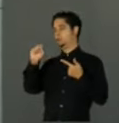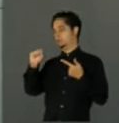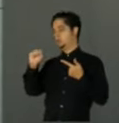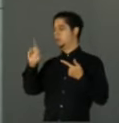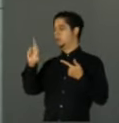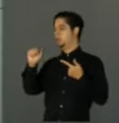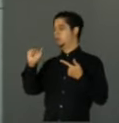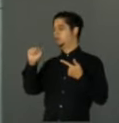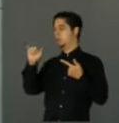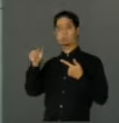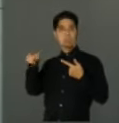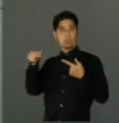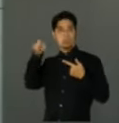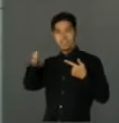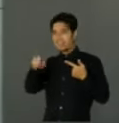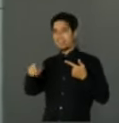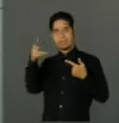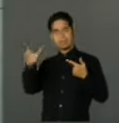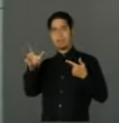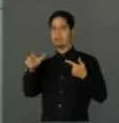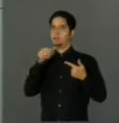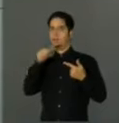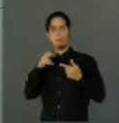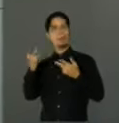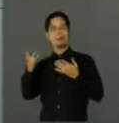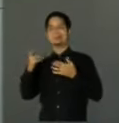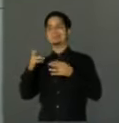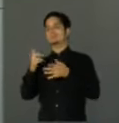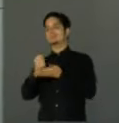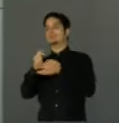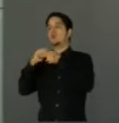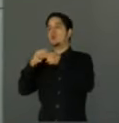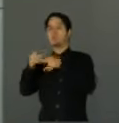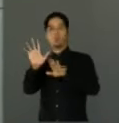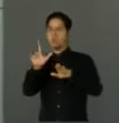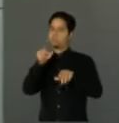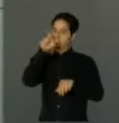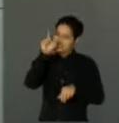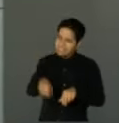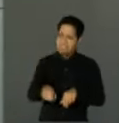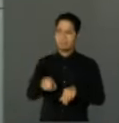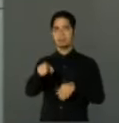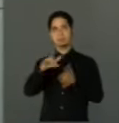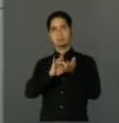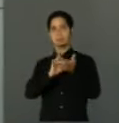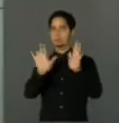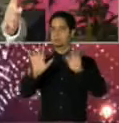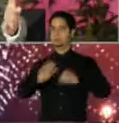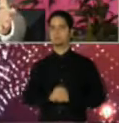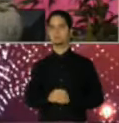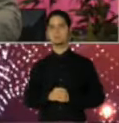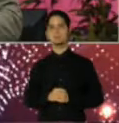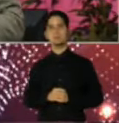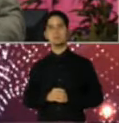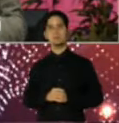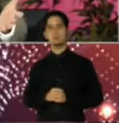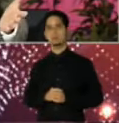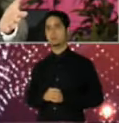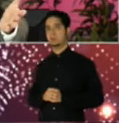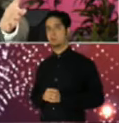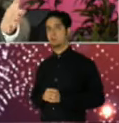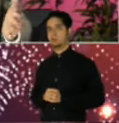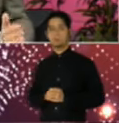crónica, no para tratamientos cortos como se usan para el COVID. Que y además existe el peligro, por lo que entiendo, de que utilizados indiscriminadamente sin atención